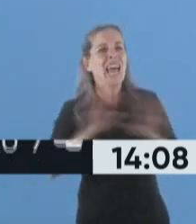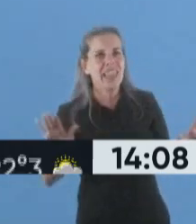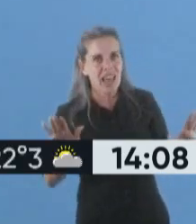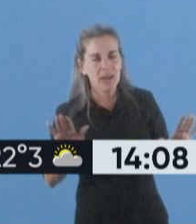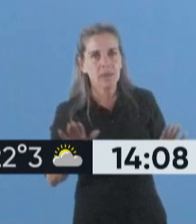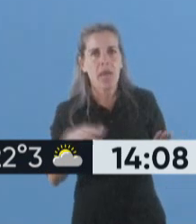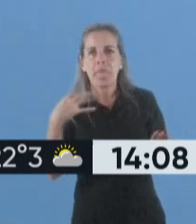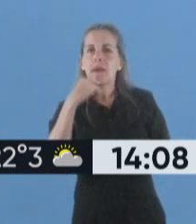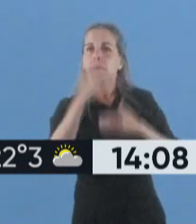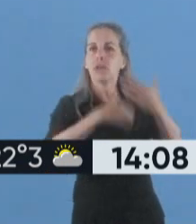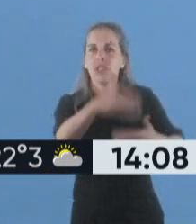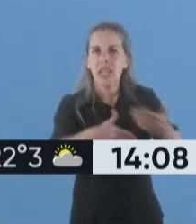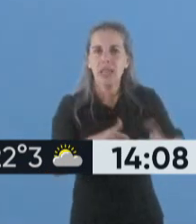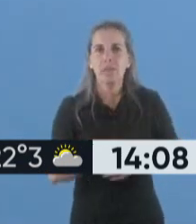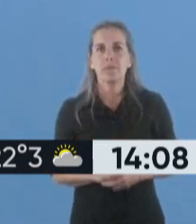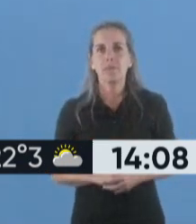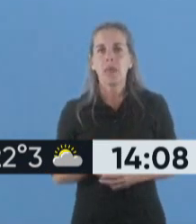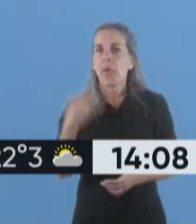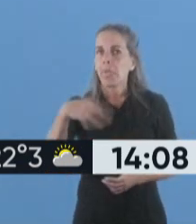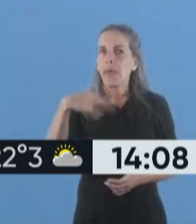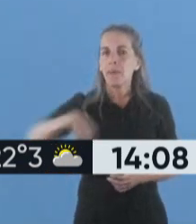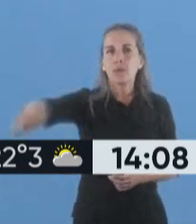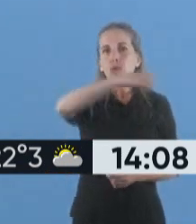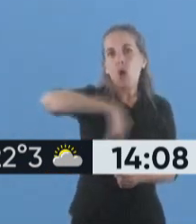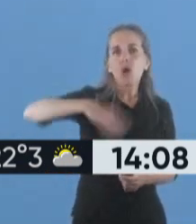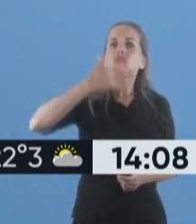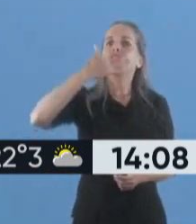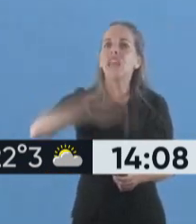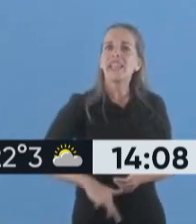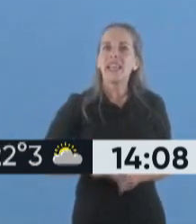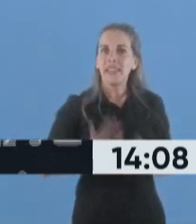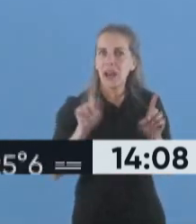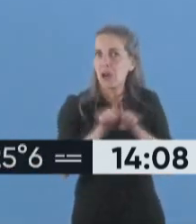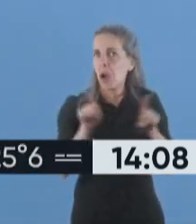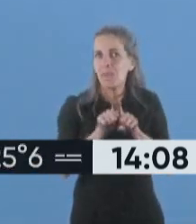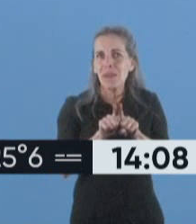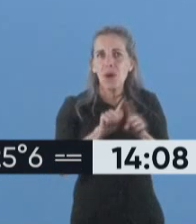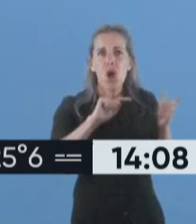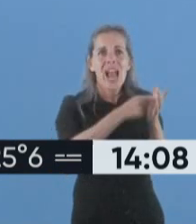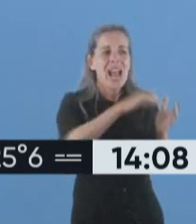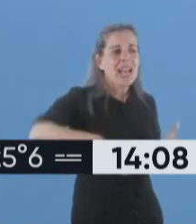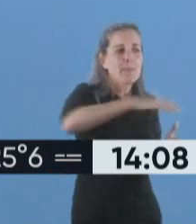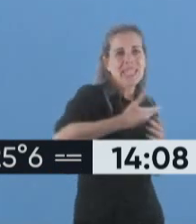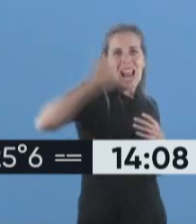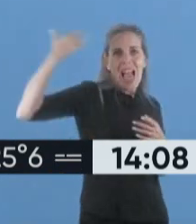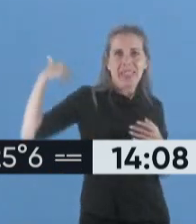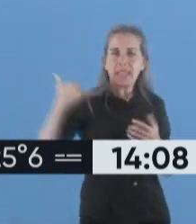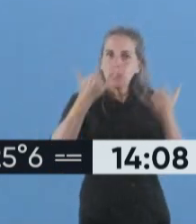detenernos. Y tenemos que entender que así como los porteños tuvieron posibilidad de